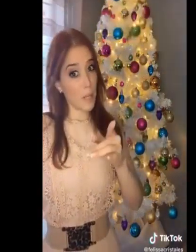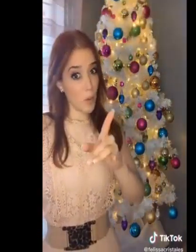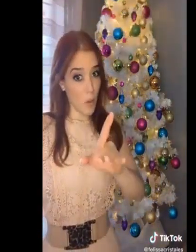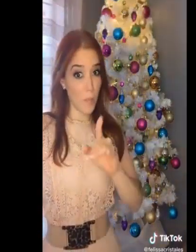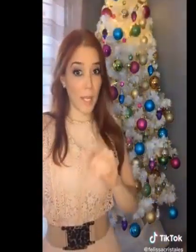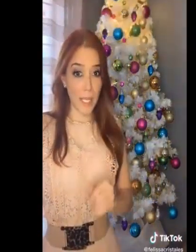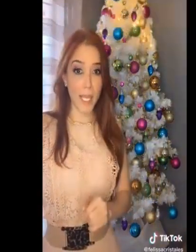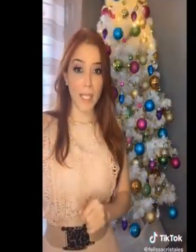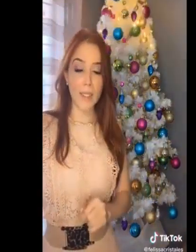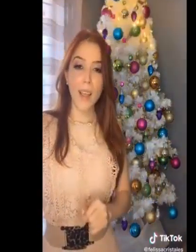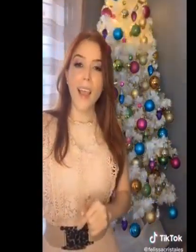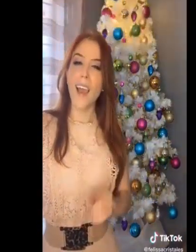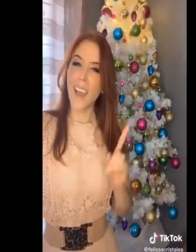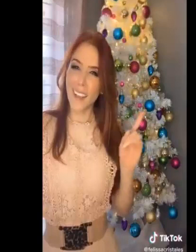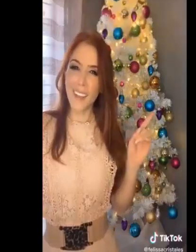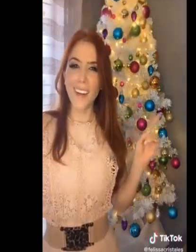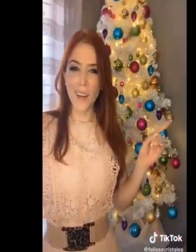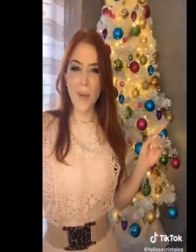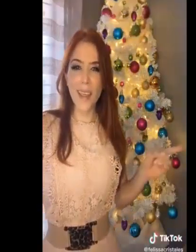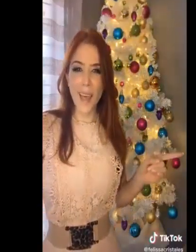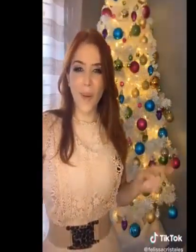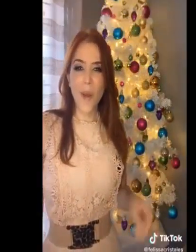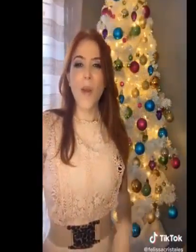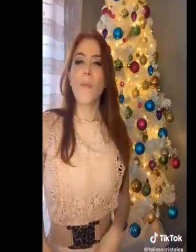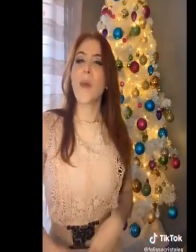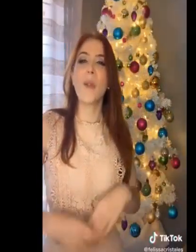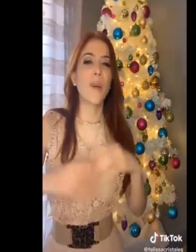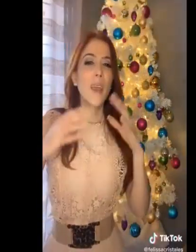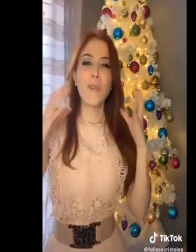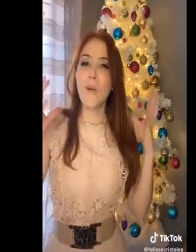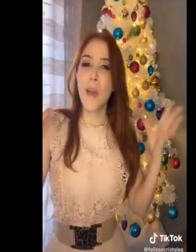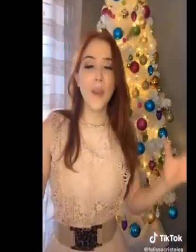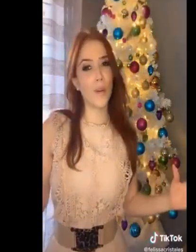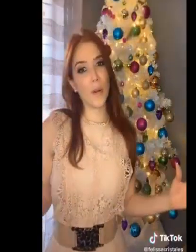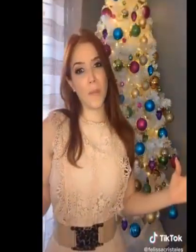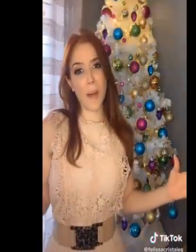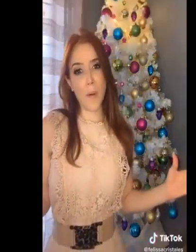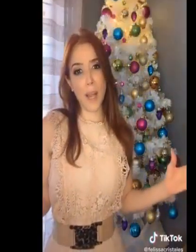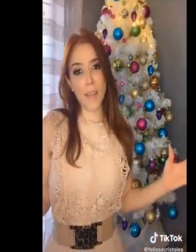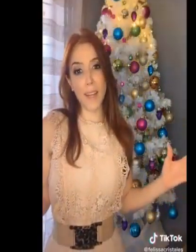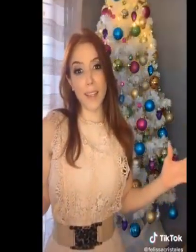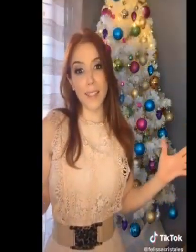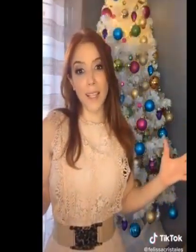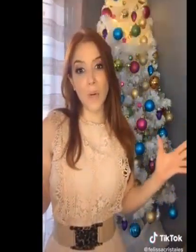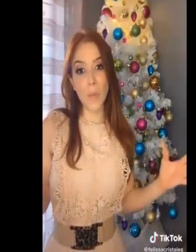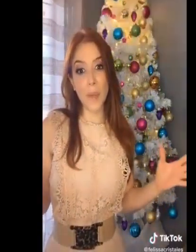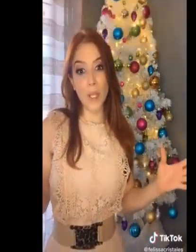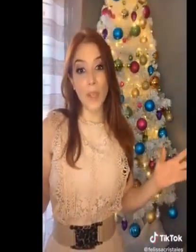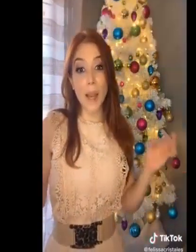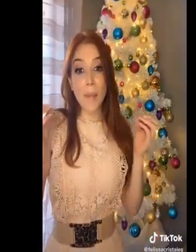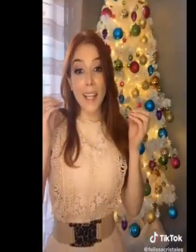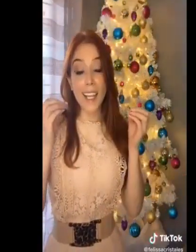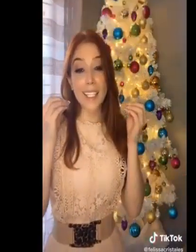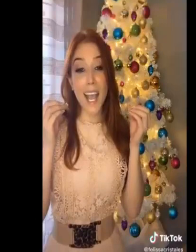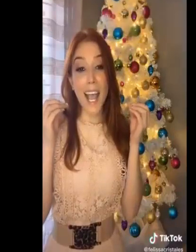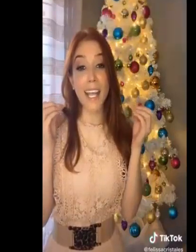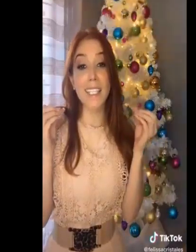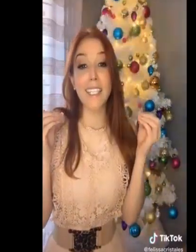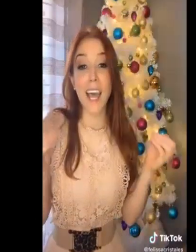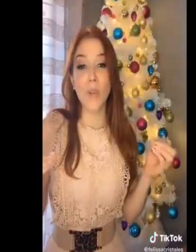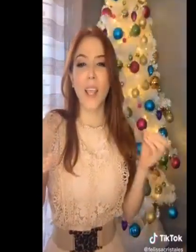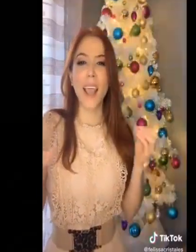y hasta pactos con pandillas. Hay que tener cuidado, pero qué bueno que nos vamos a librar de ese grupito. Ya el país